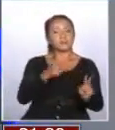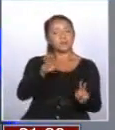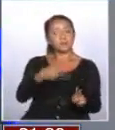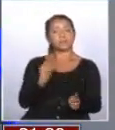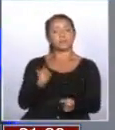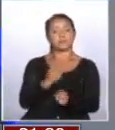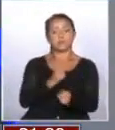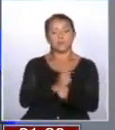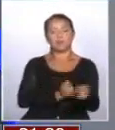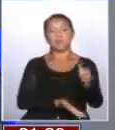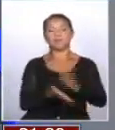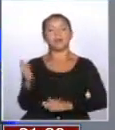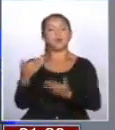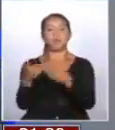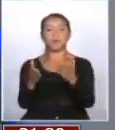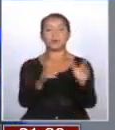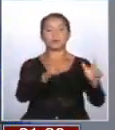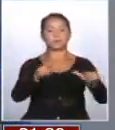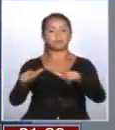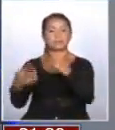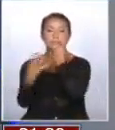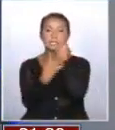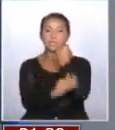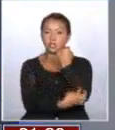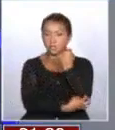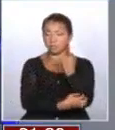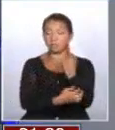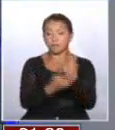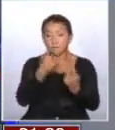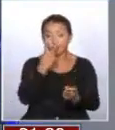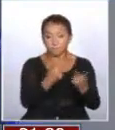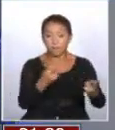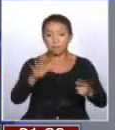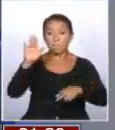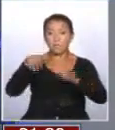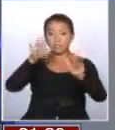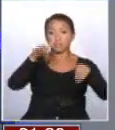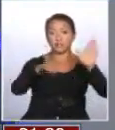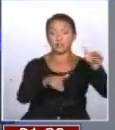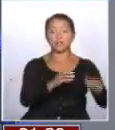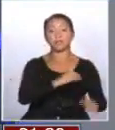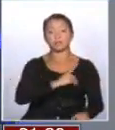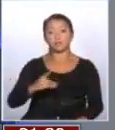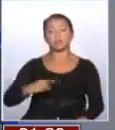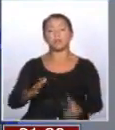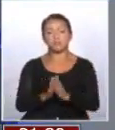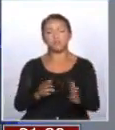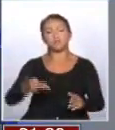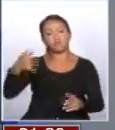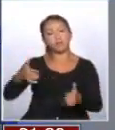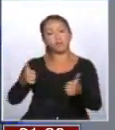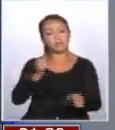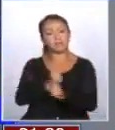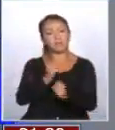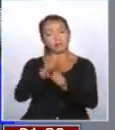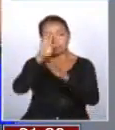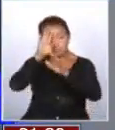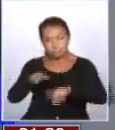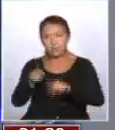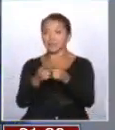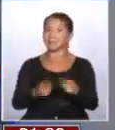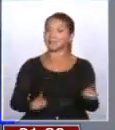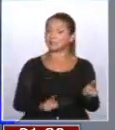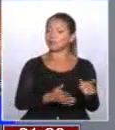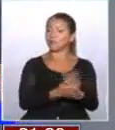un distrito, cualquiera, particularmente en regiones, y encuentra que la gran mayoría de los diputados son muy valorados en su trabajo. Distinto cuando se